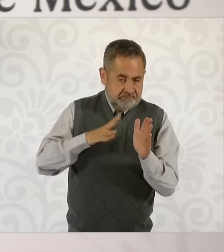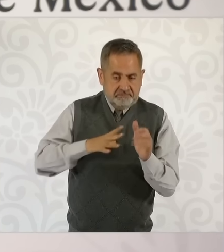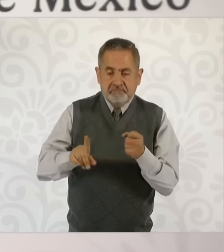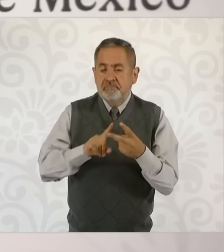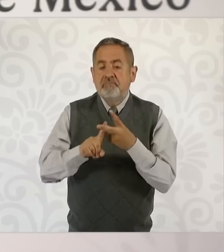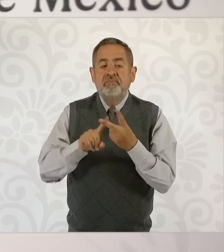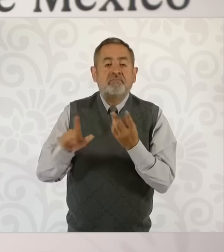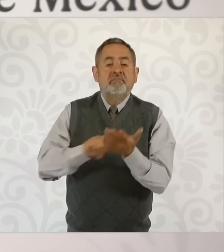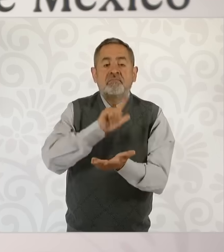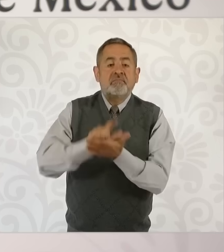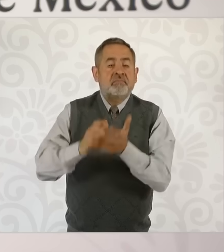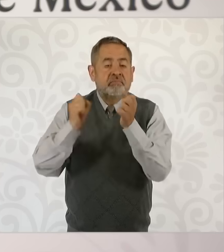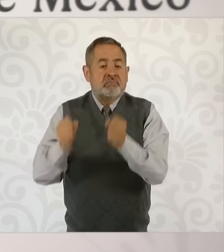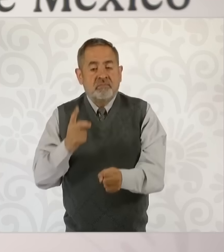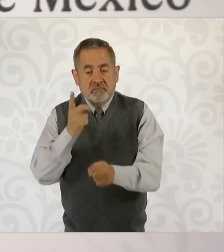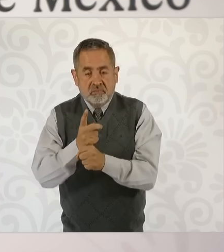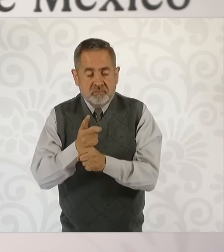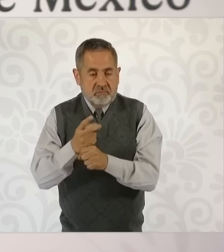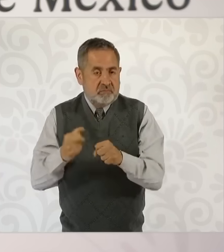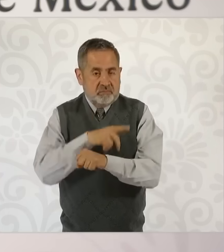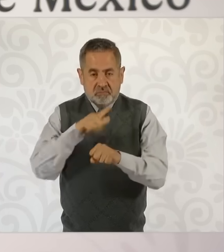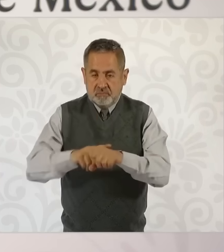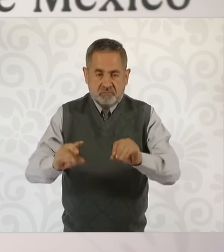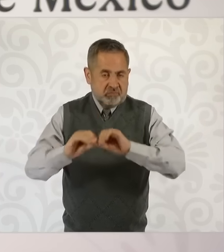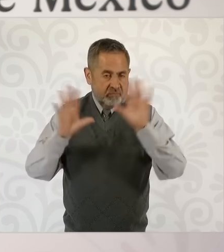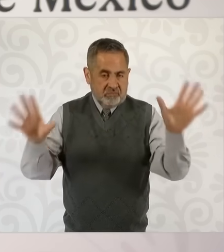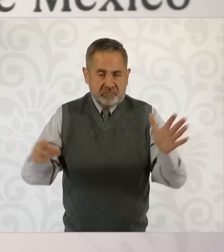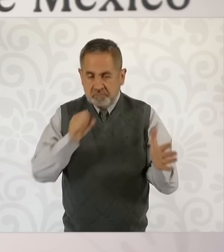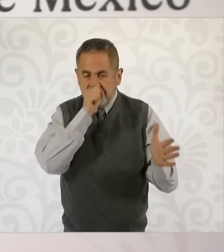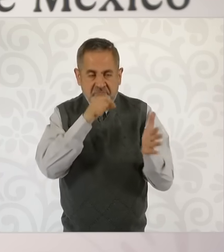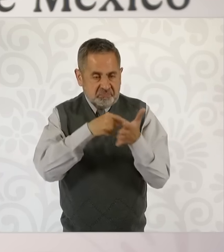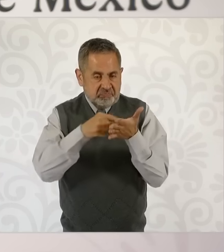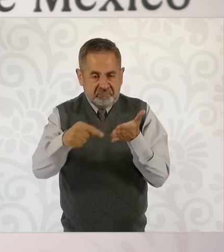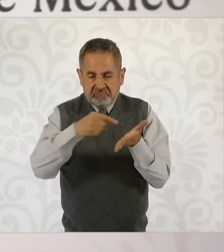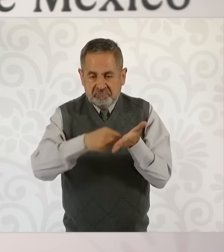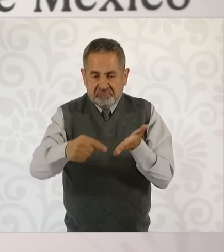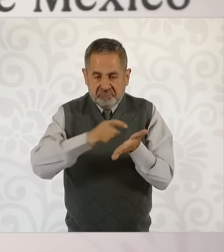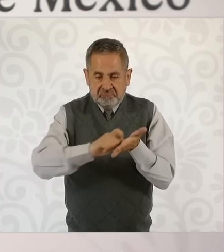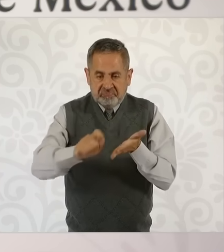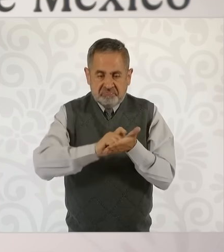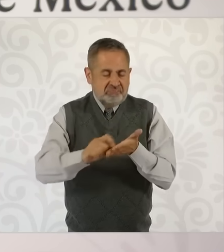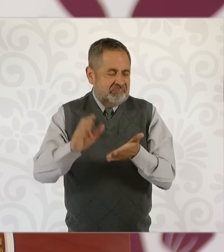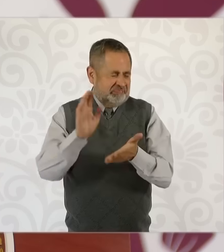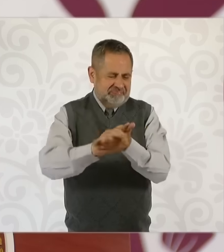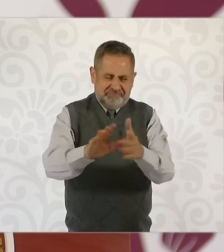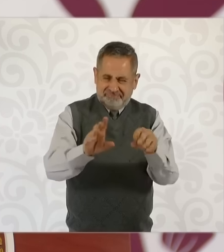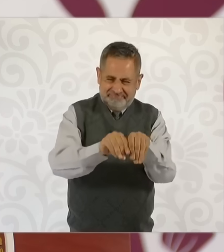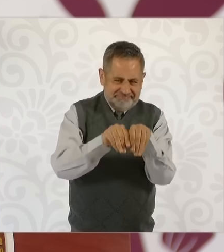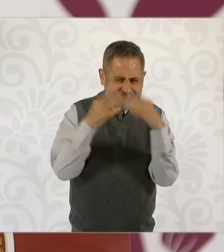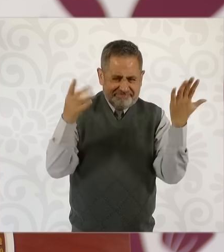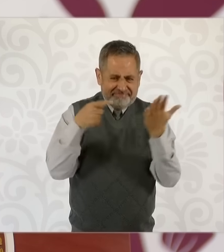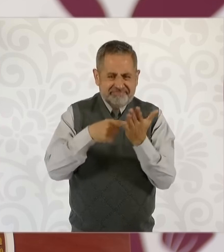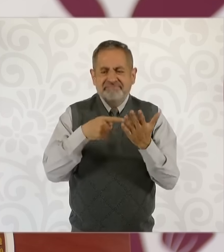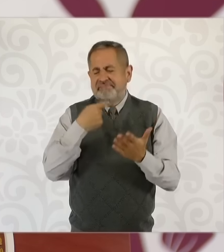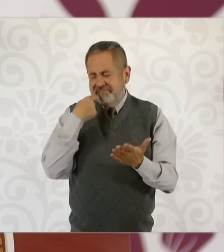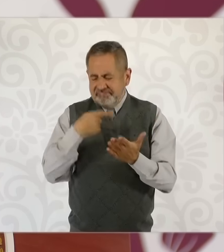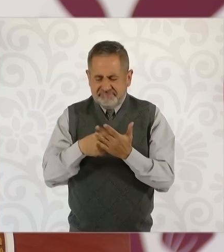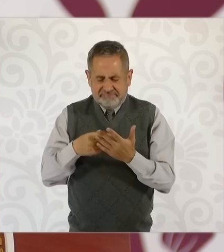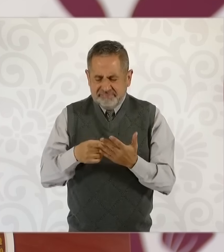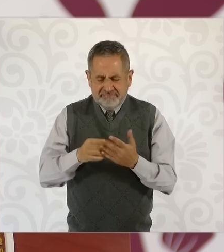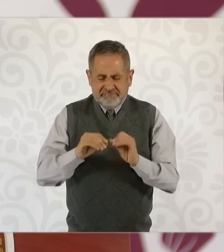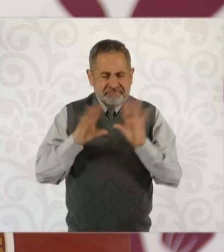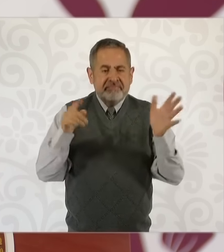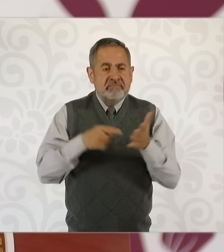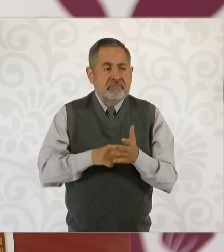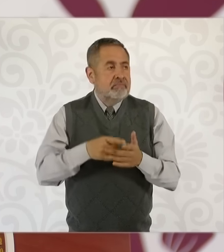Nacional, que es muy clara en la forma en que deben operar agentes